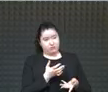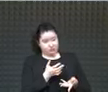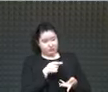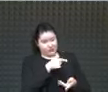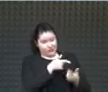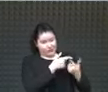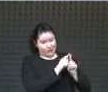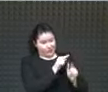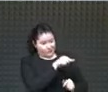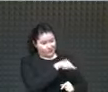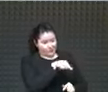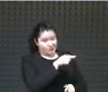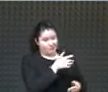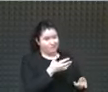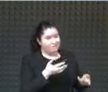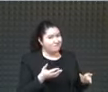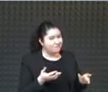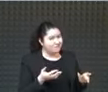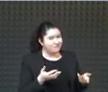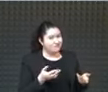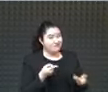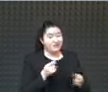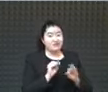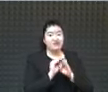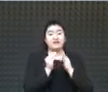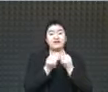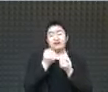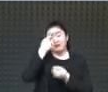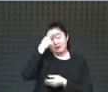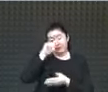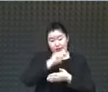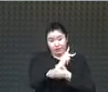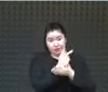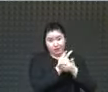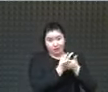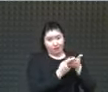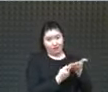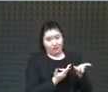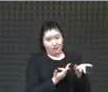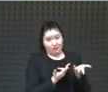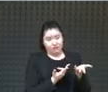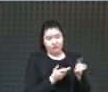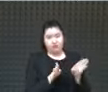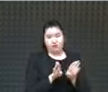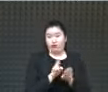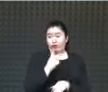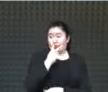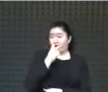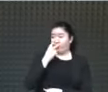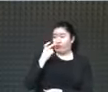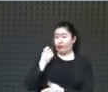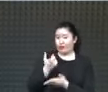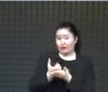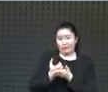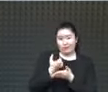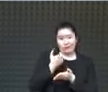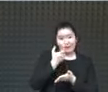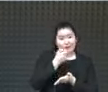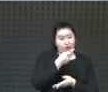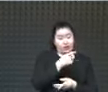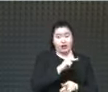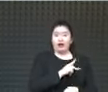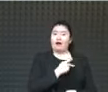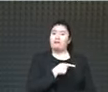sector. Esa era la manera en que se daban los programas. Como si 200 pesos hicieran una persona menos o más